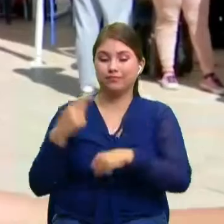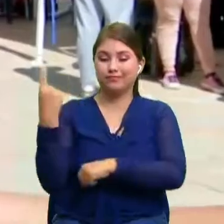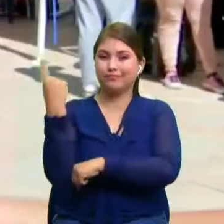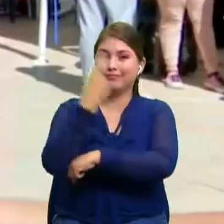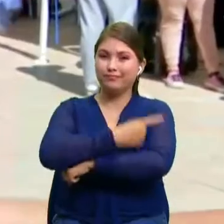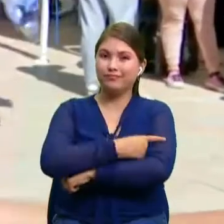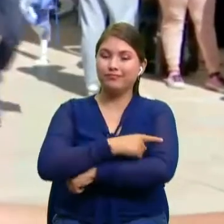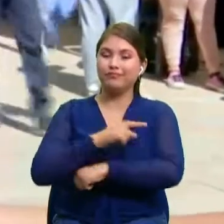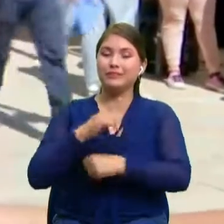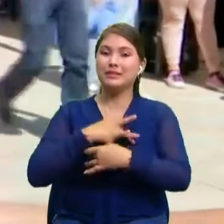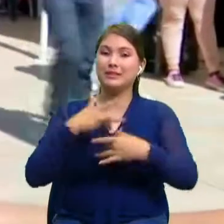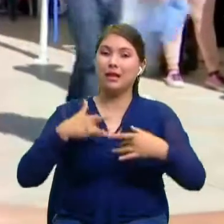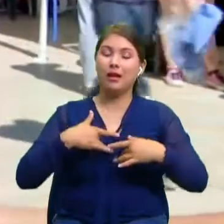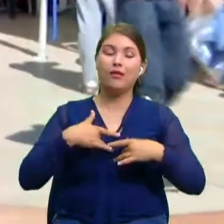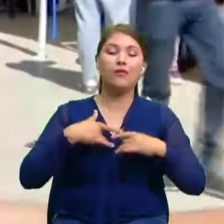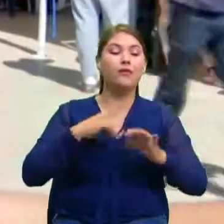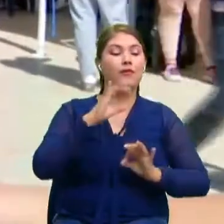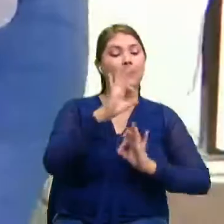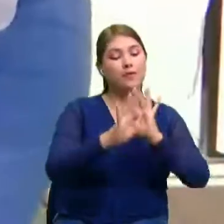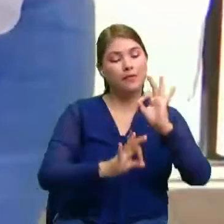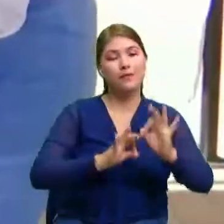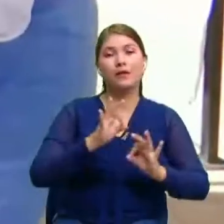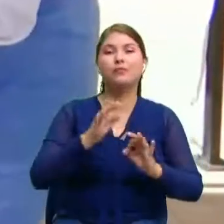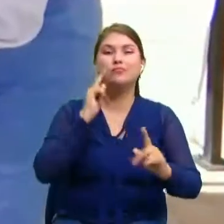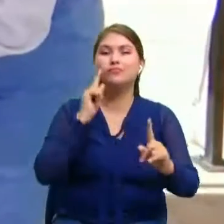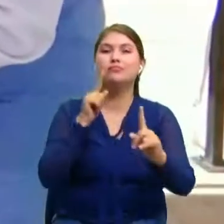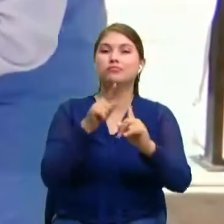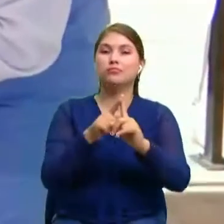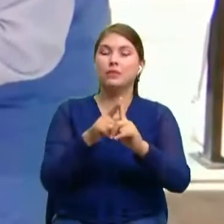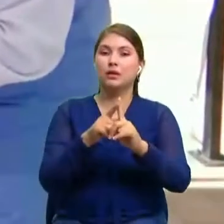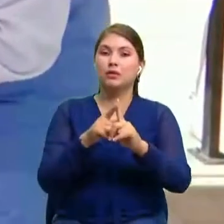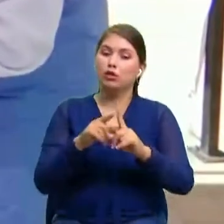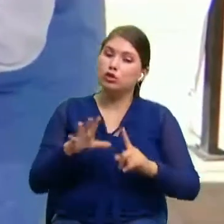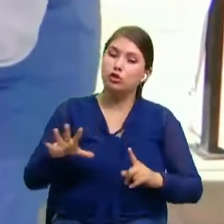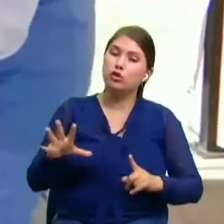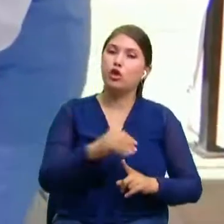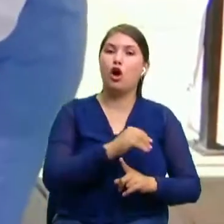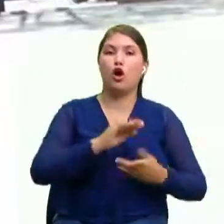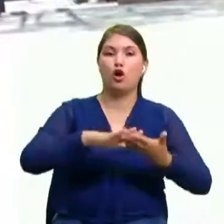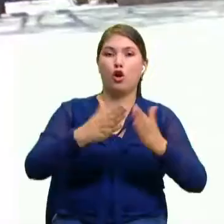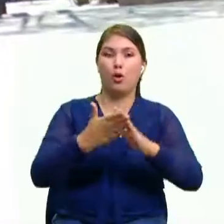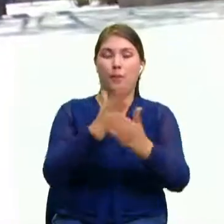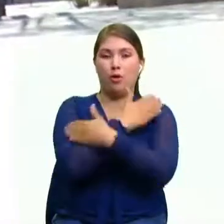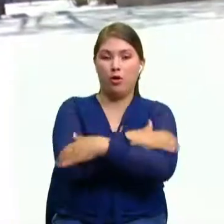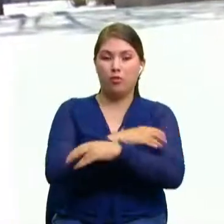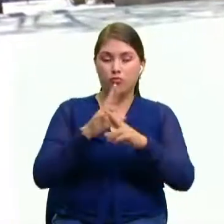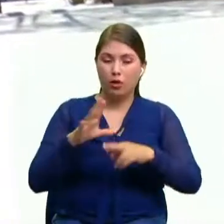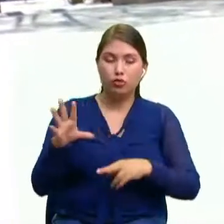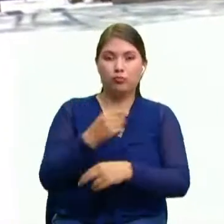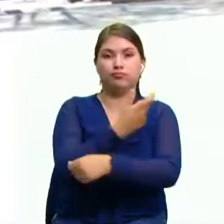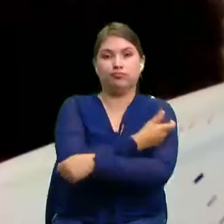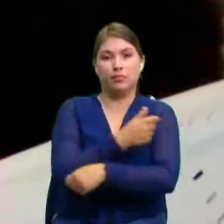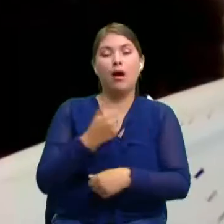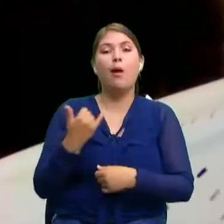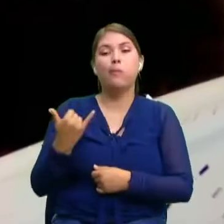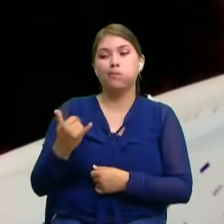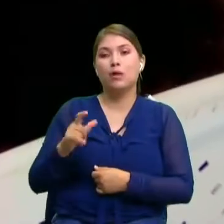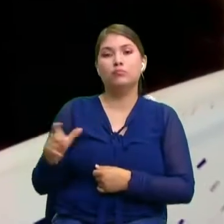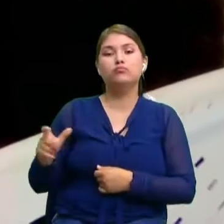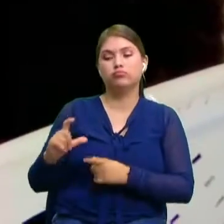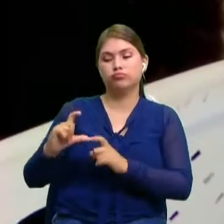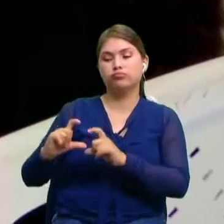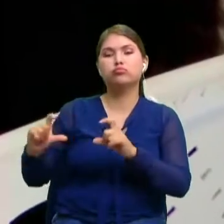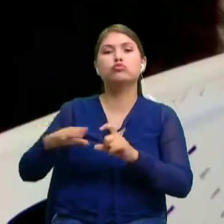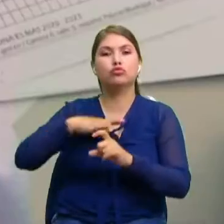jornada de DIRSALUD Te Afilia y Te Cuida. Esto pues con el objetivo de abarcar a toda la población de Pamplona. ¿Sí? En este momento tenemos